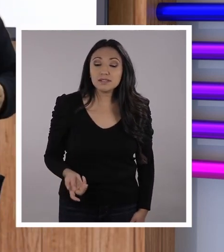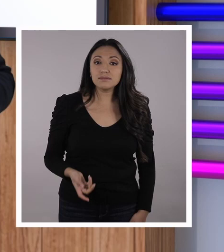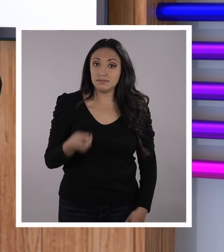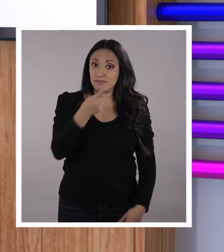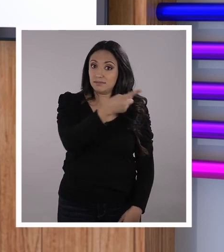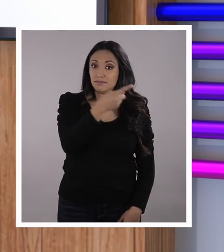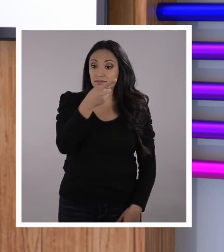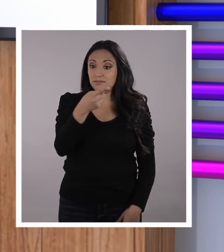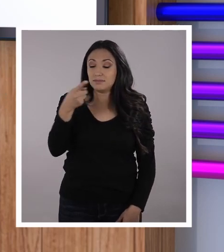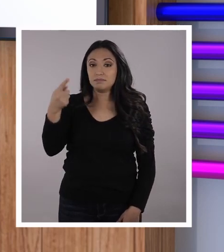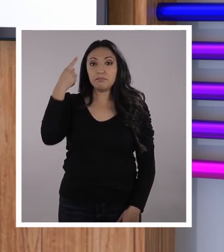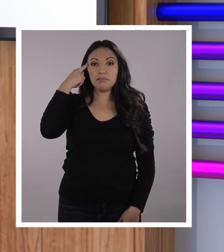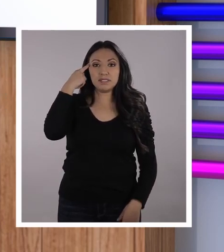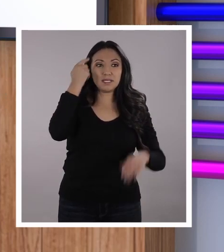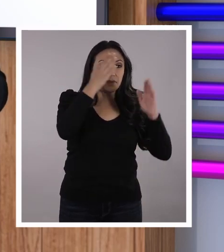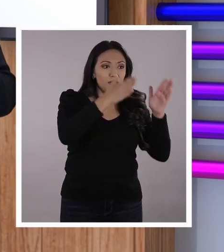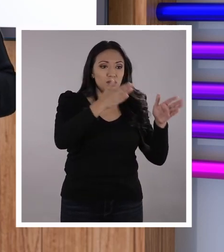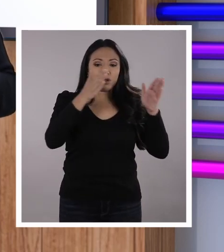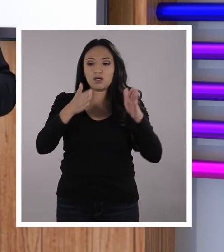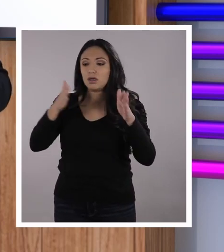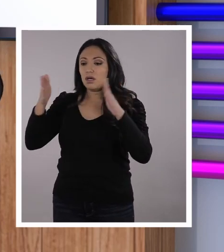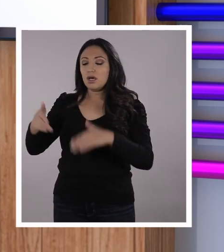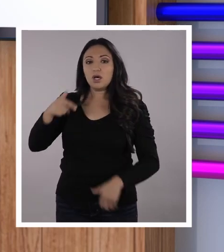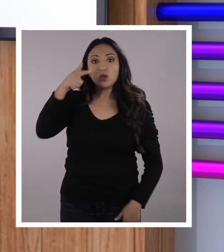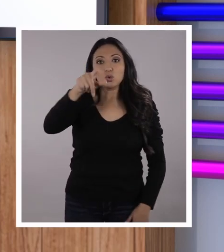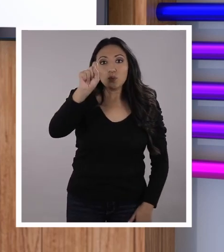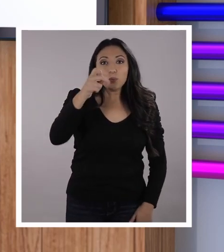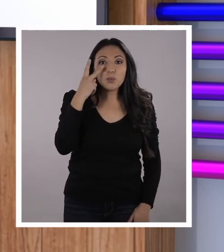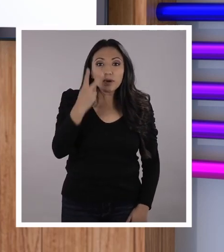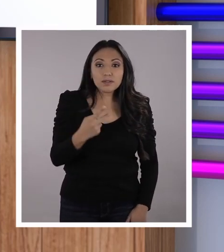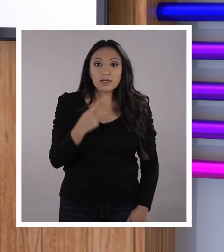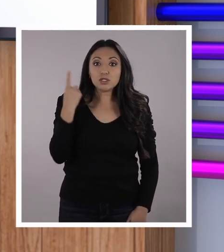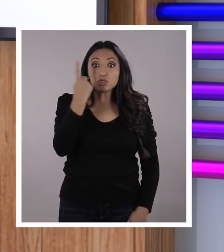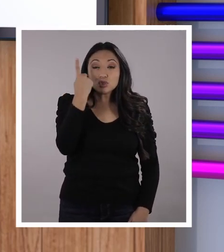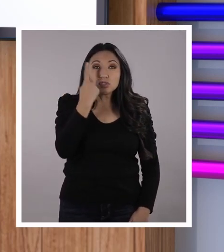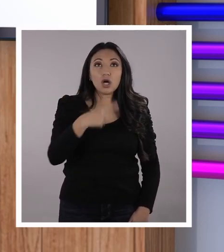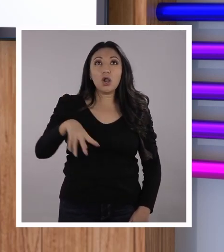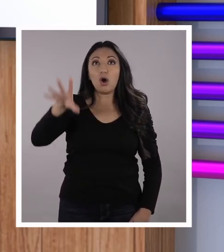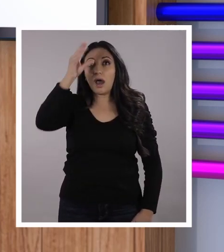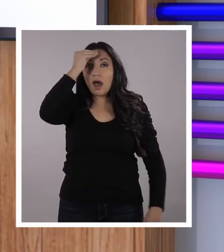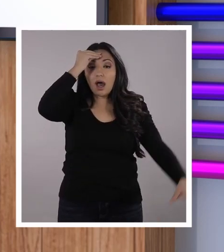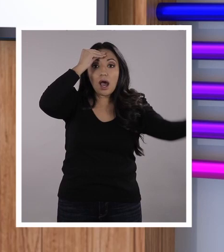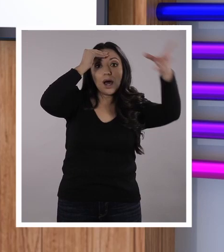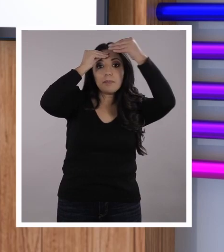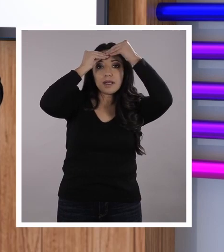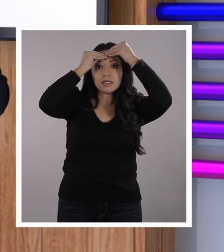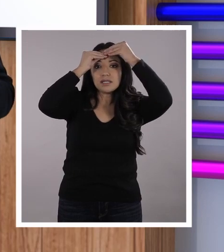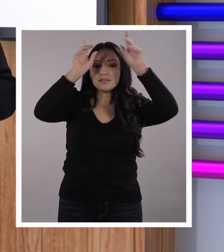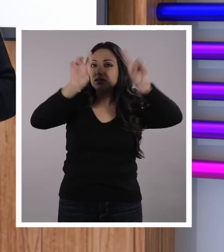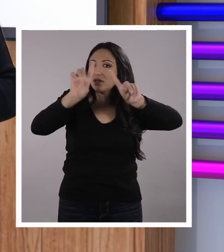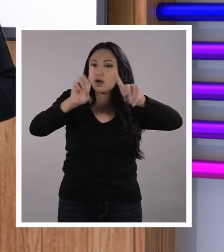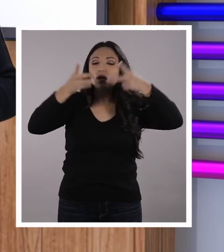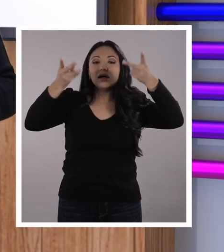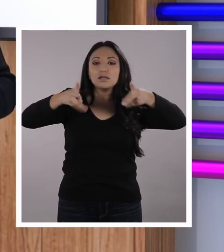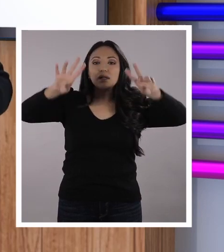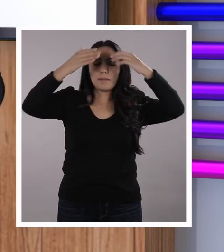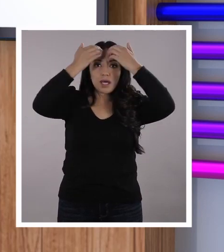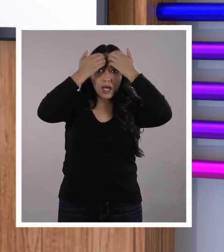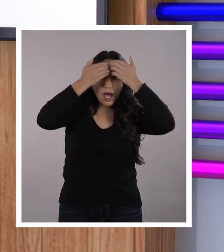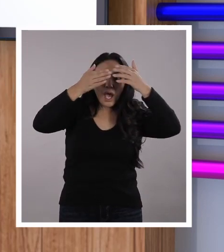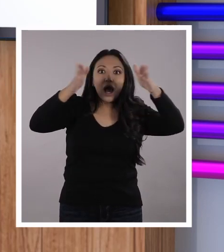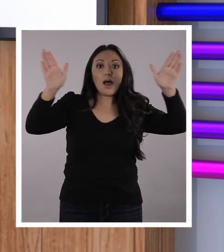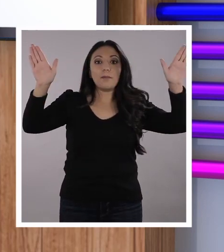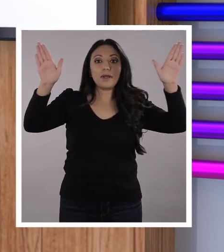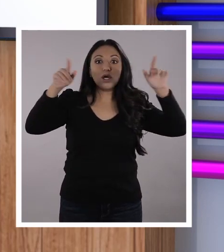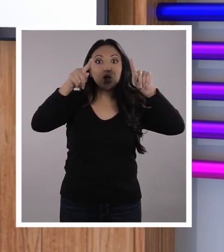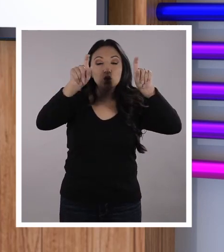esta rutina de pensamiento. Tú te vas a dar cuenta que no solamente que estructuras tu pensamiento, sino que tú te vuelves en una